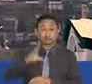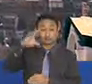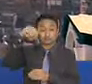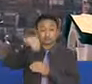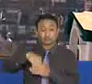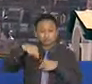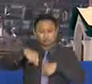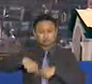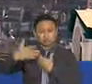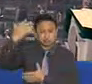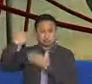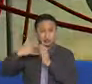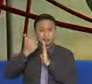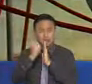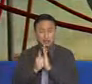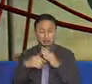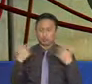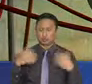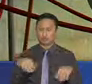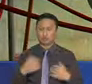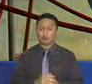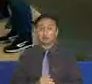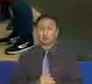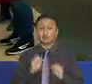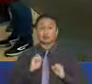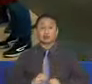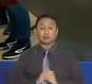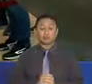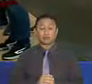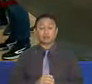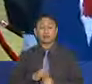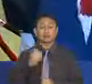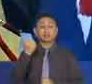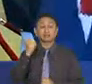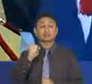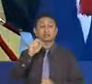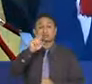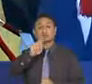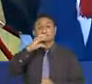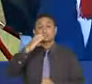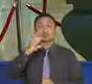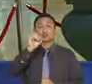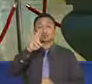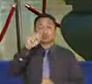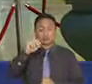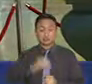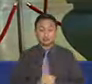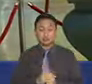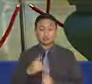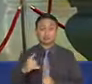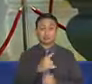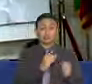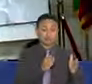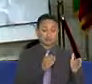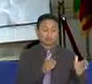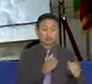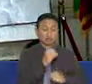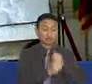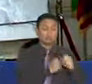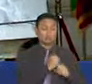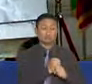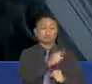historias y arte invaluable allí reposan los restos del Mariscal Antonio José de sucre en un mausoleo edificado en